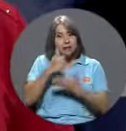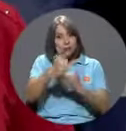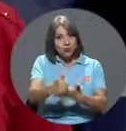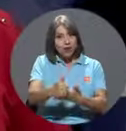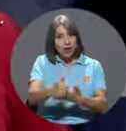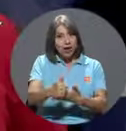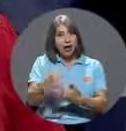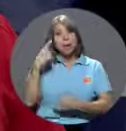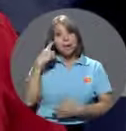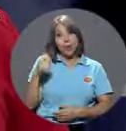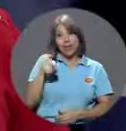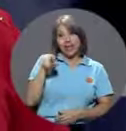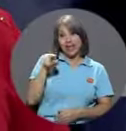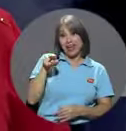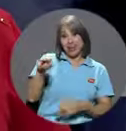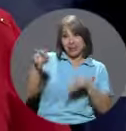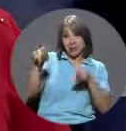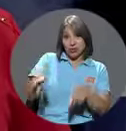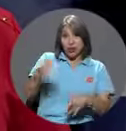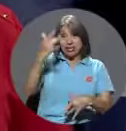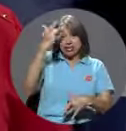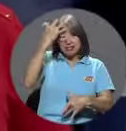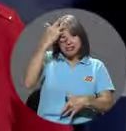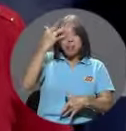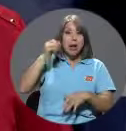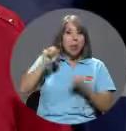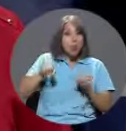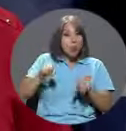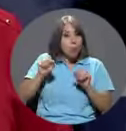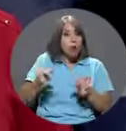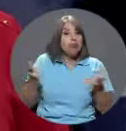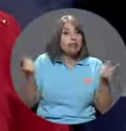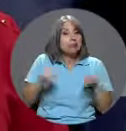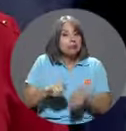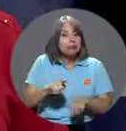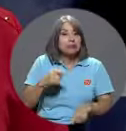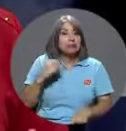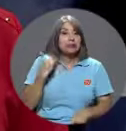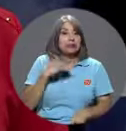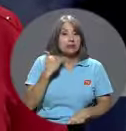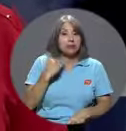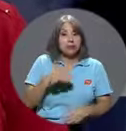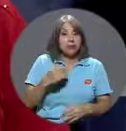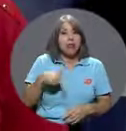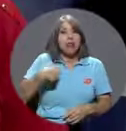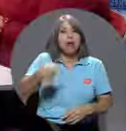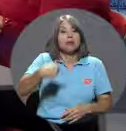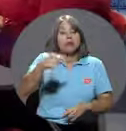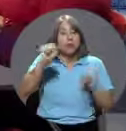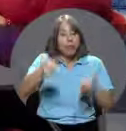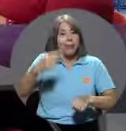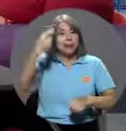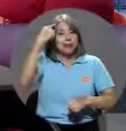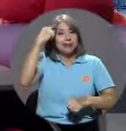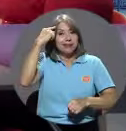de diagnósticos y conocer los síntomas de las enfermedades es importante para poder ver qué